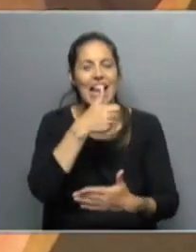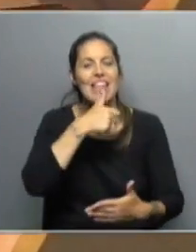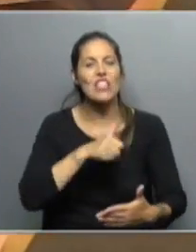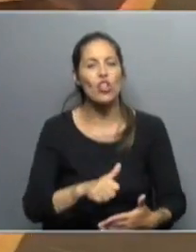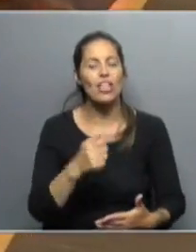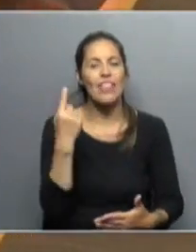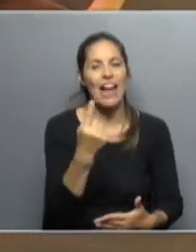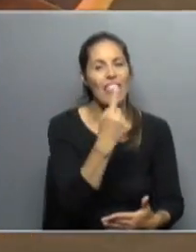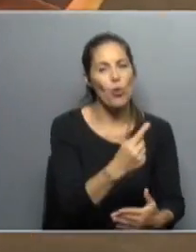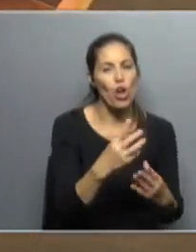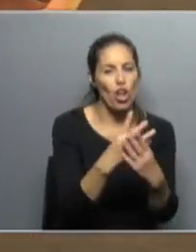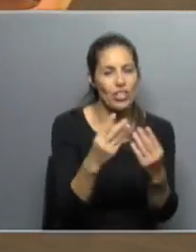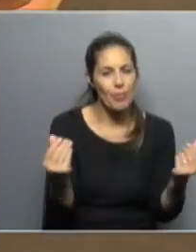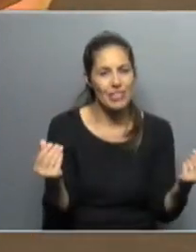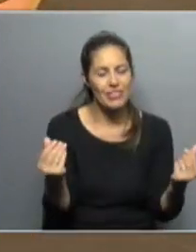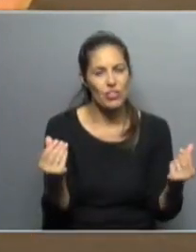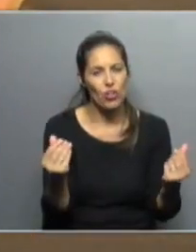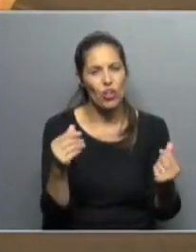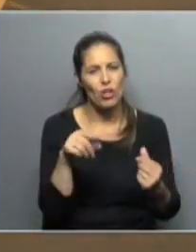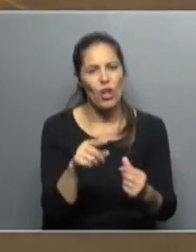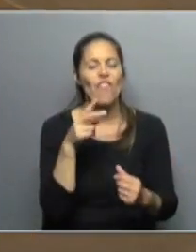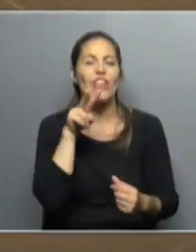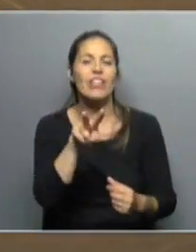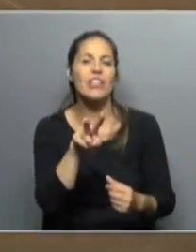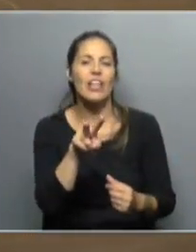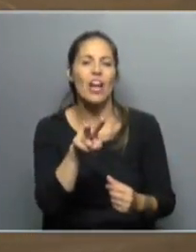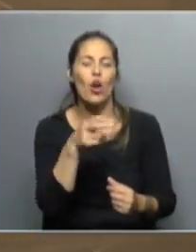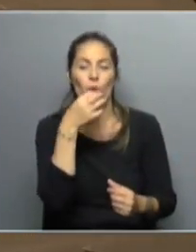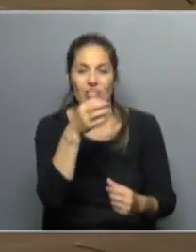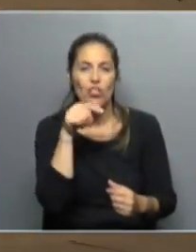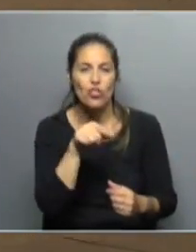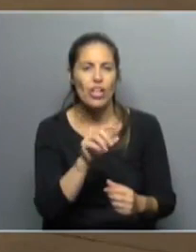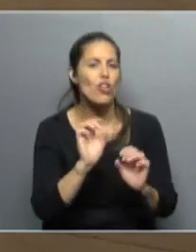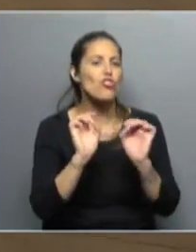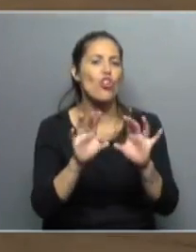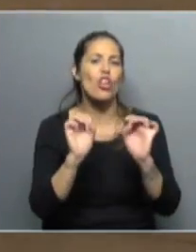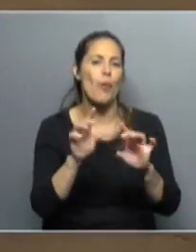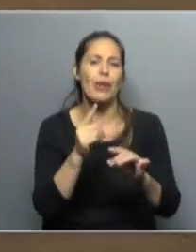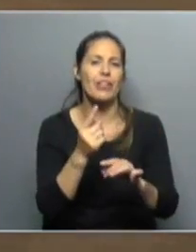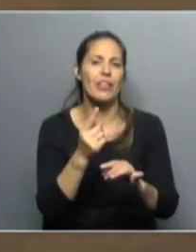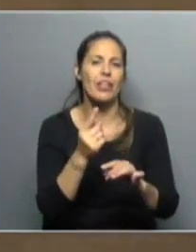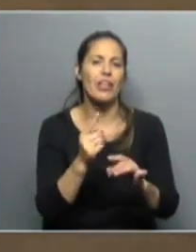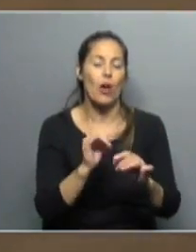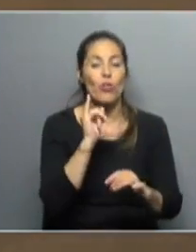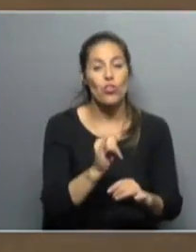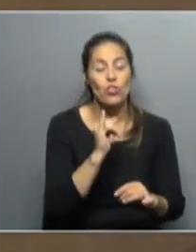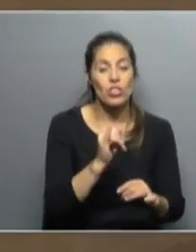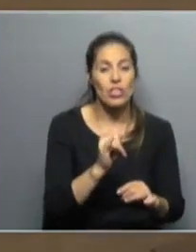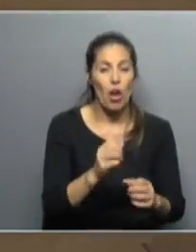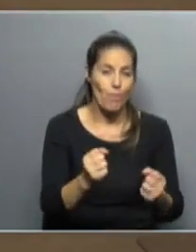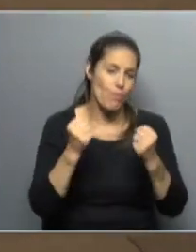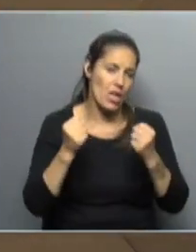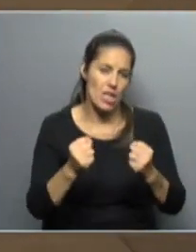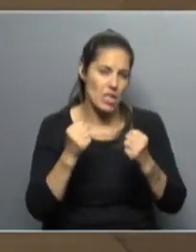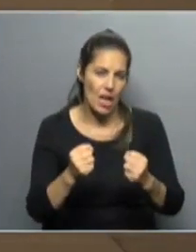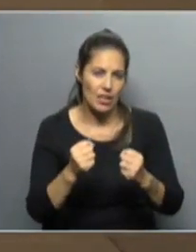de cada desaparecido o desaparecida, vería, como decía yo, que no es solamente, en algunos casos sí, viste, que era un